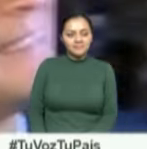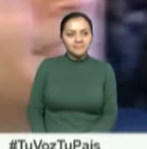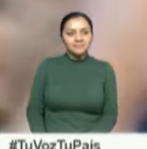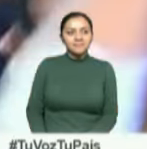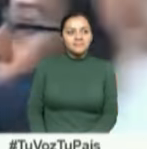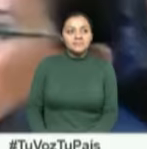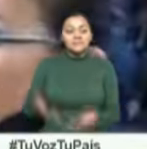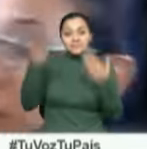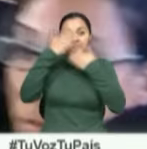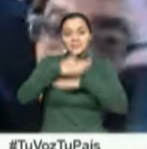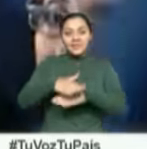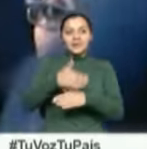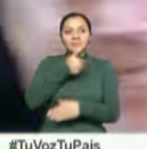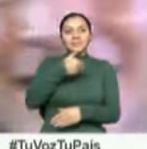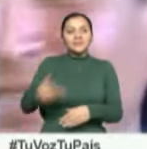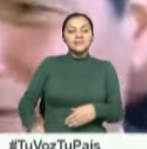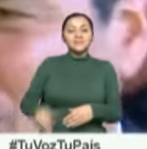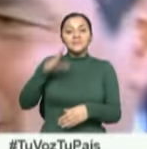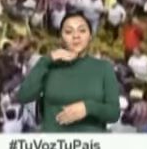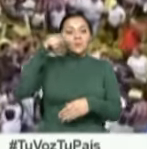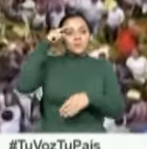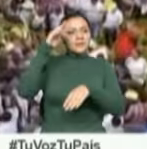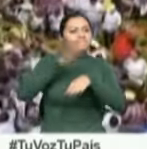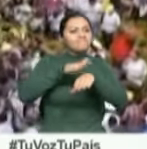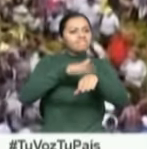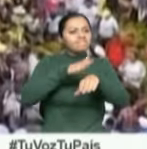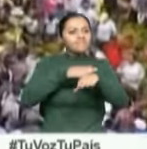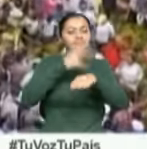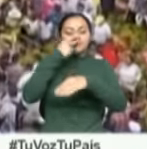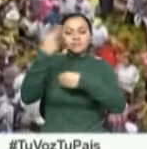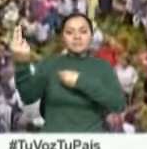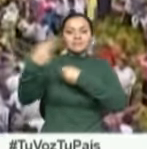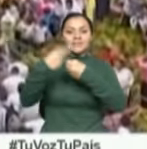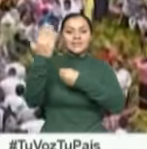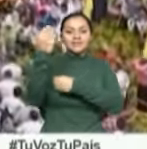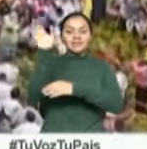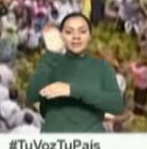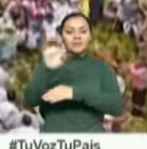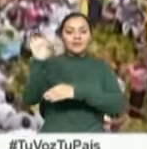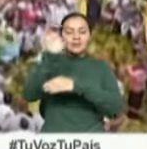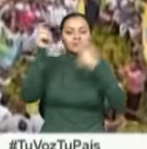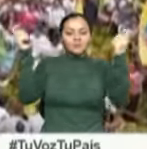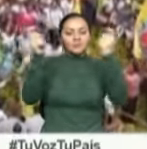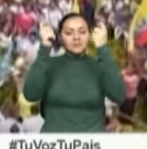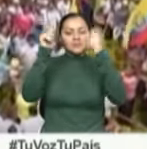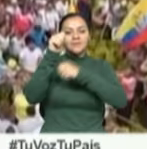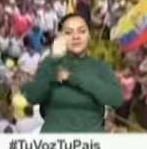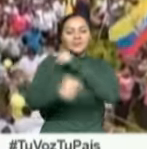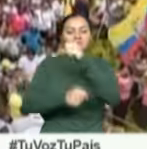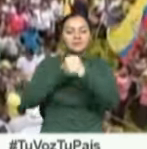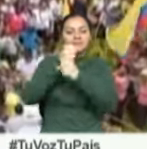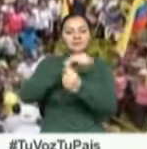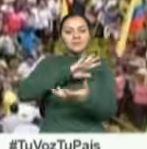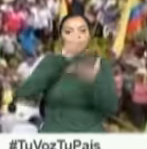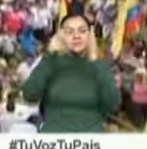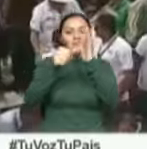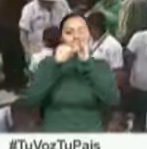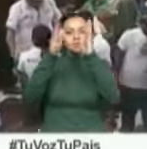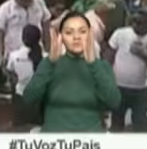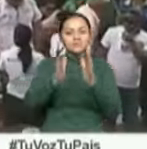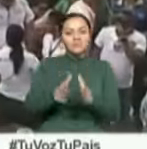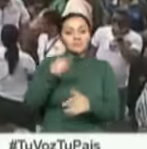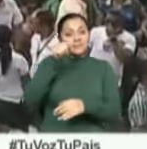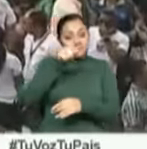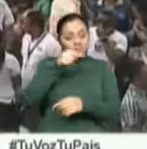Finalmente, el presidente Correa realizó una invitación para que participen este 15 de enero de la celebración por los 10 años de la Revolución Ciudadana,